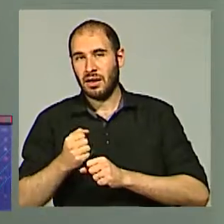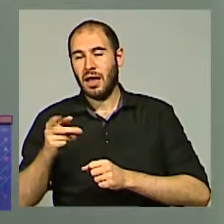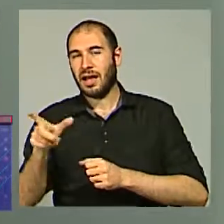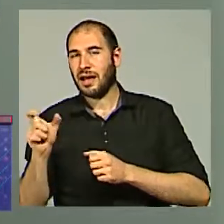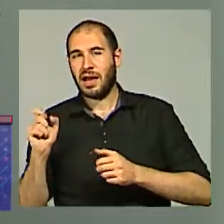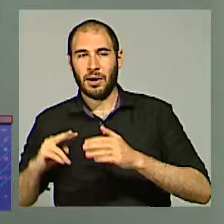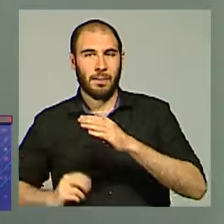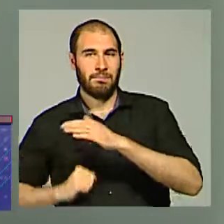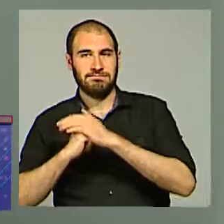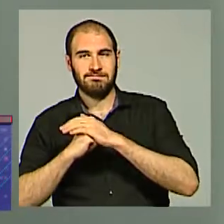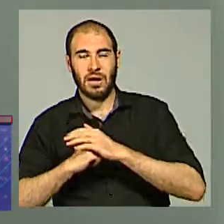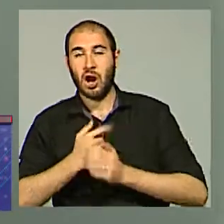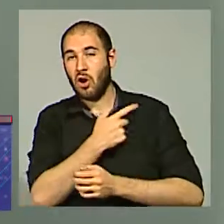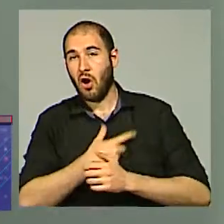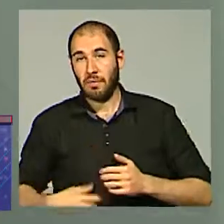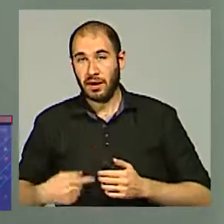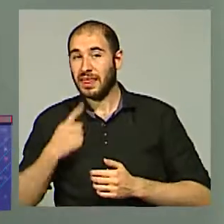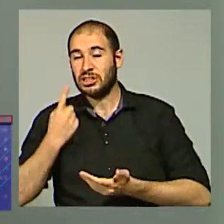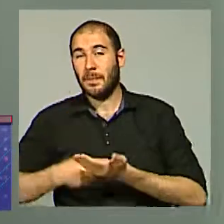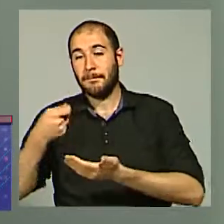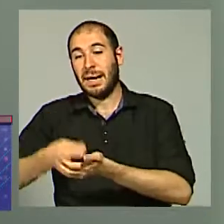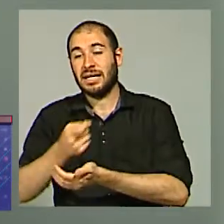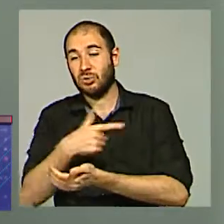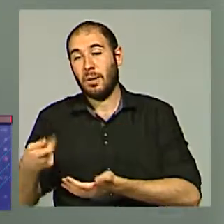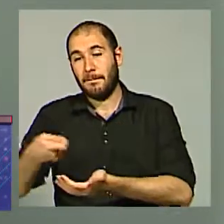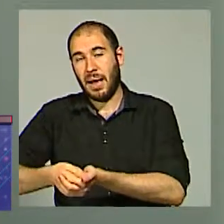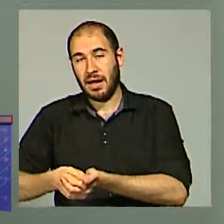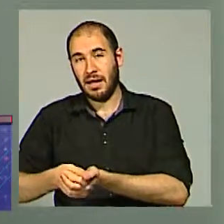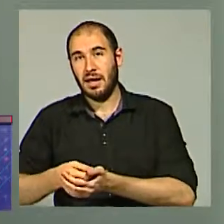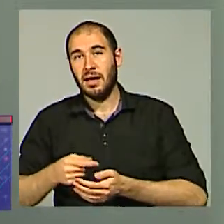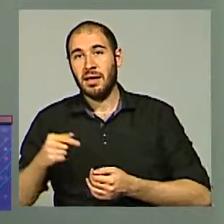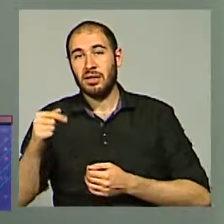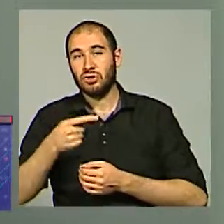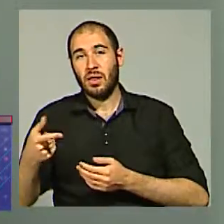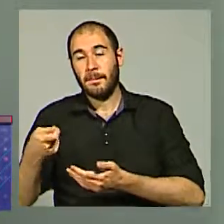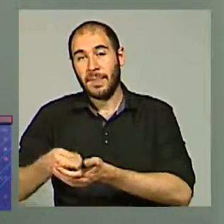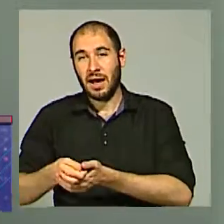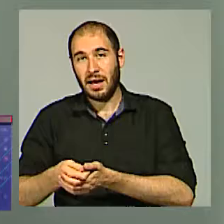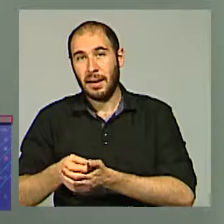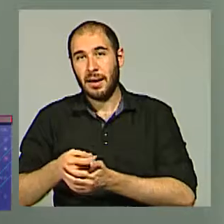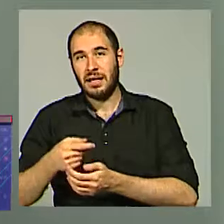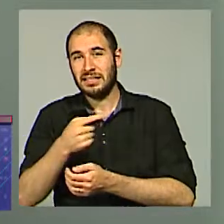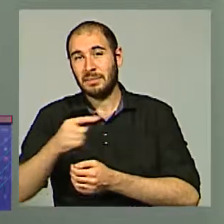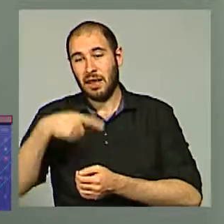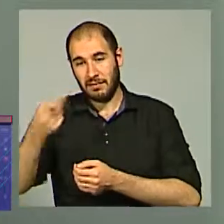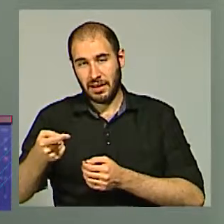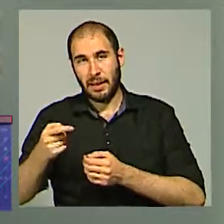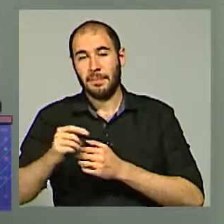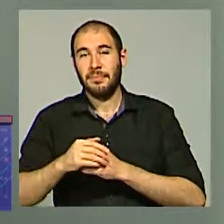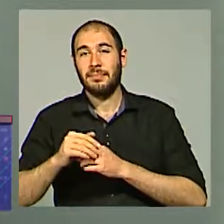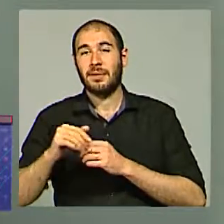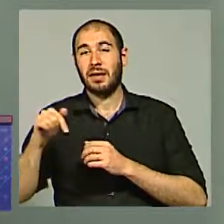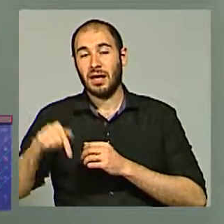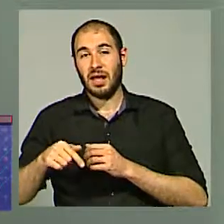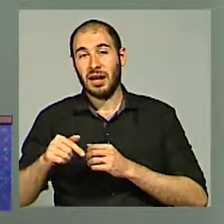los cajeros automáticos recordemos que el gobierno ha decidido pagar los sueldos depositar los sueldos de los estatales en los primeros días de la semana próxima y ante